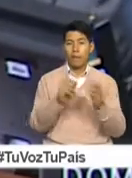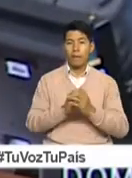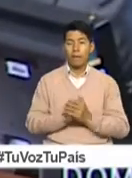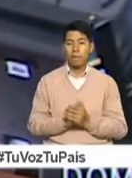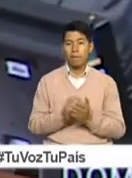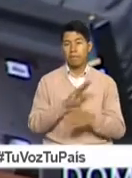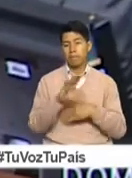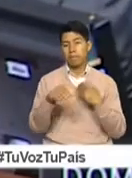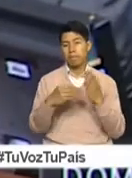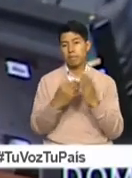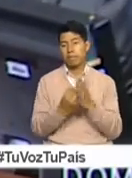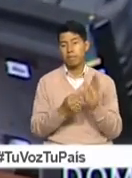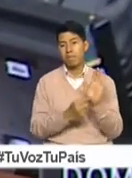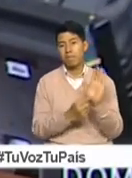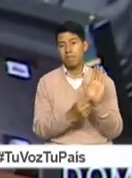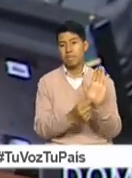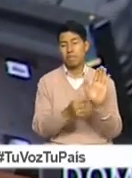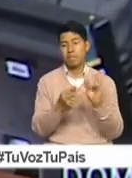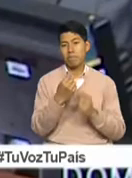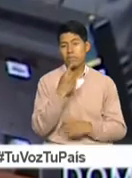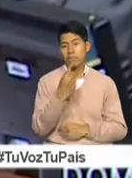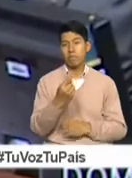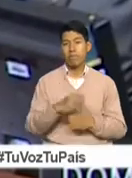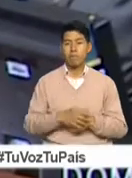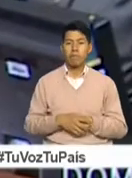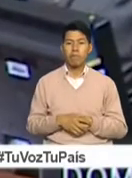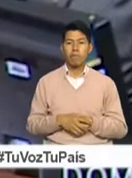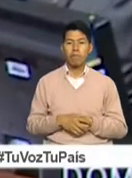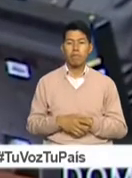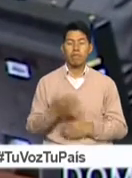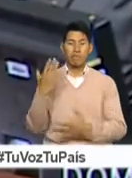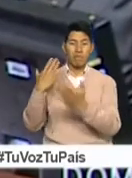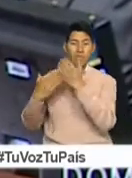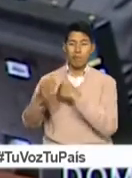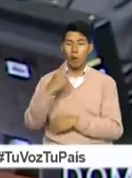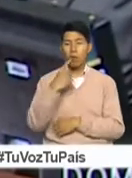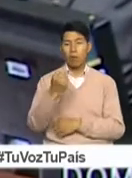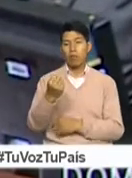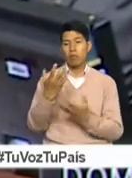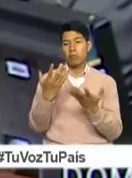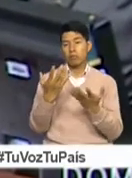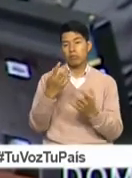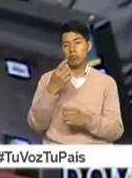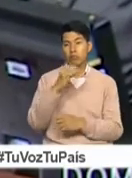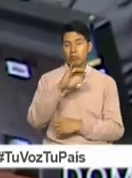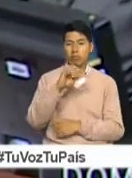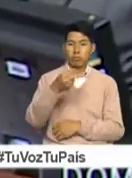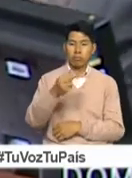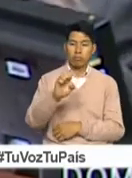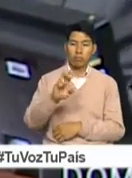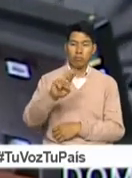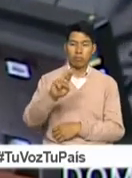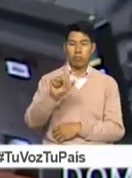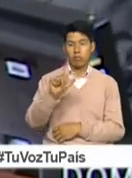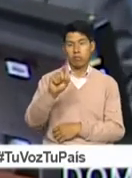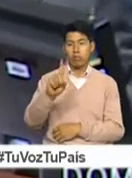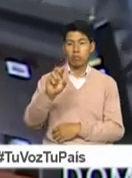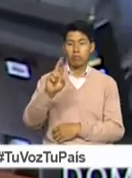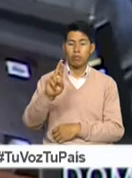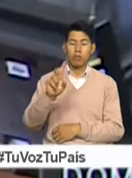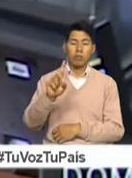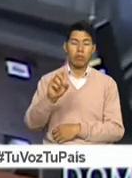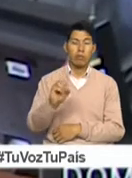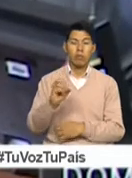ha señalado en algunas ocasiones gerardo de casa quien ha acompañado los procesos electorales en nuestro país creemos profundamente